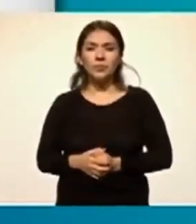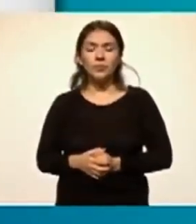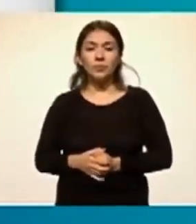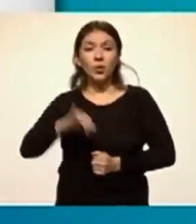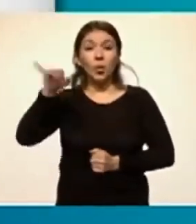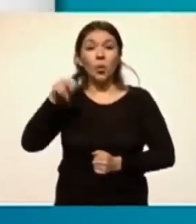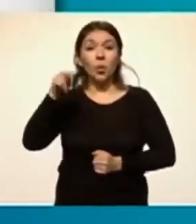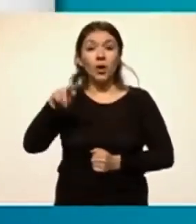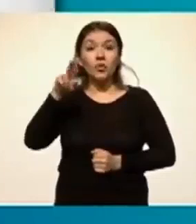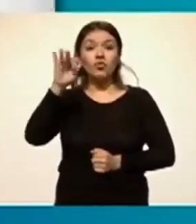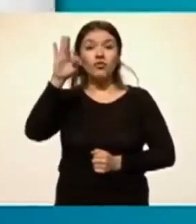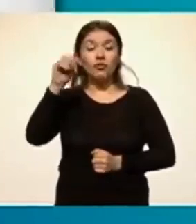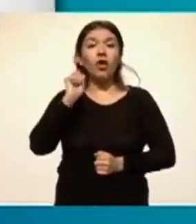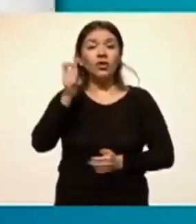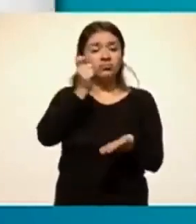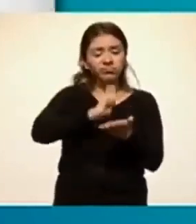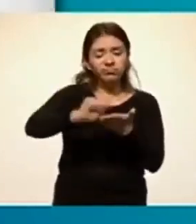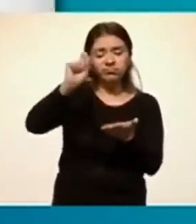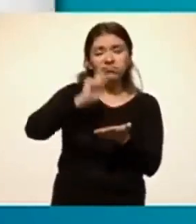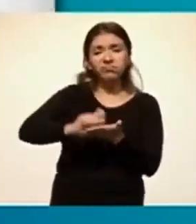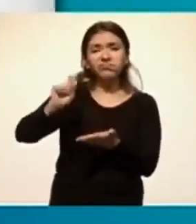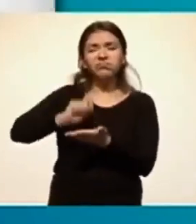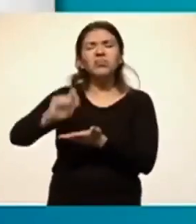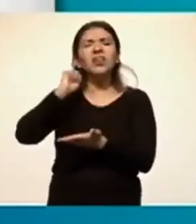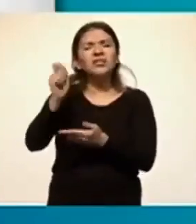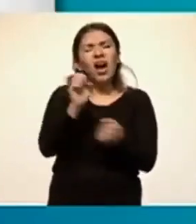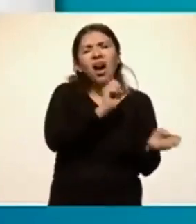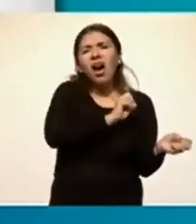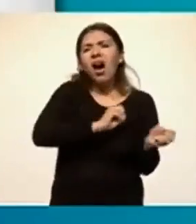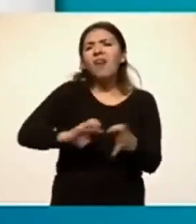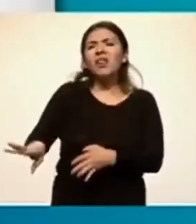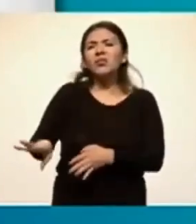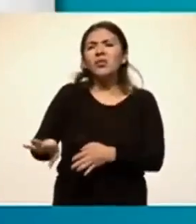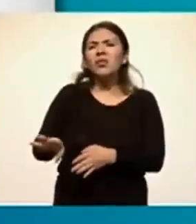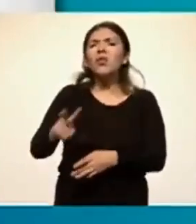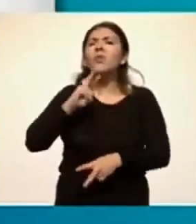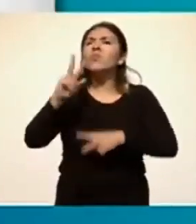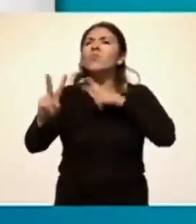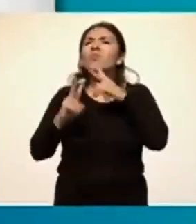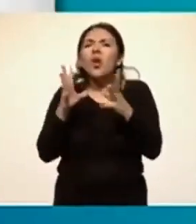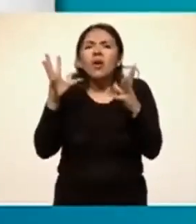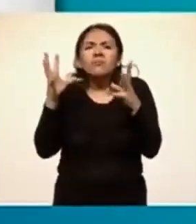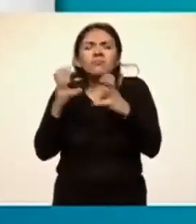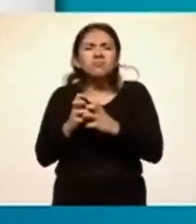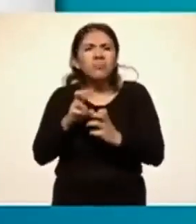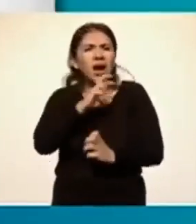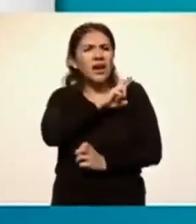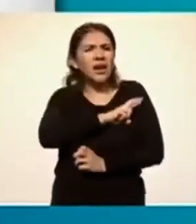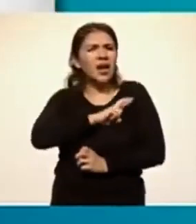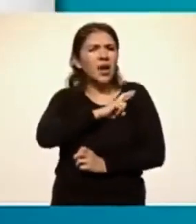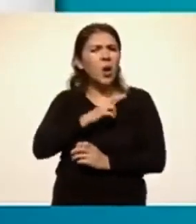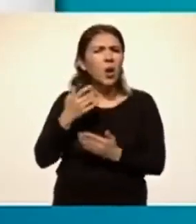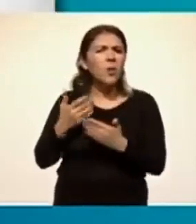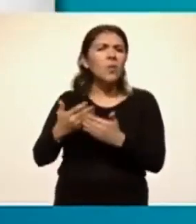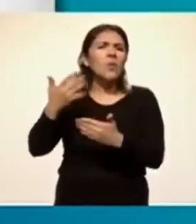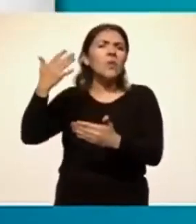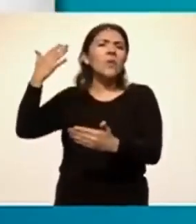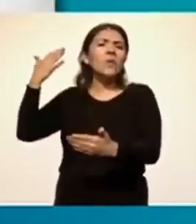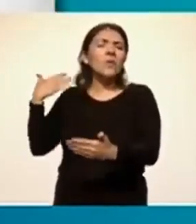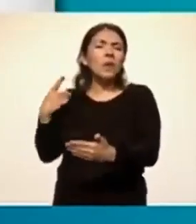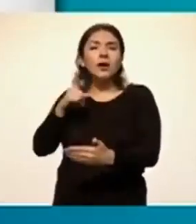Juan Rulfo es el escritor del abandono, de los ecos atrapados, de los rencores acumulados,